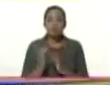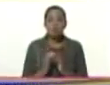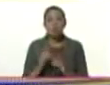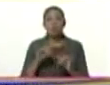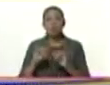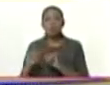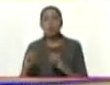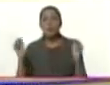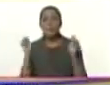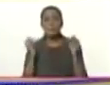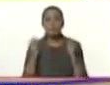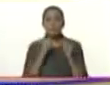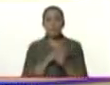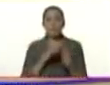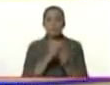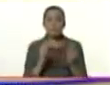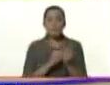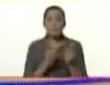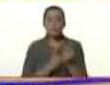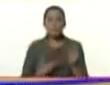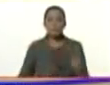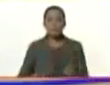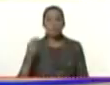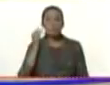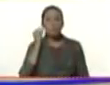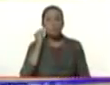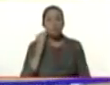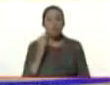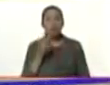de Mérida. Y